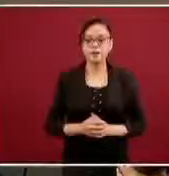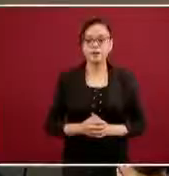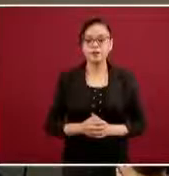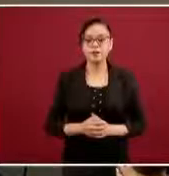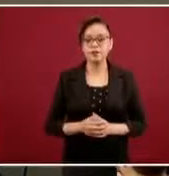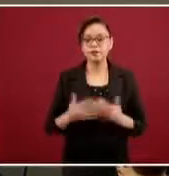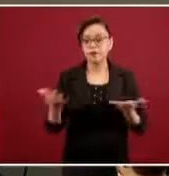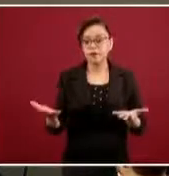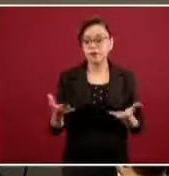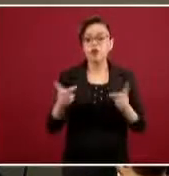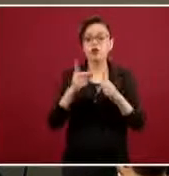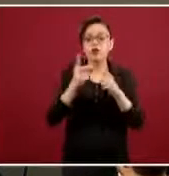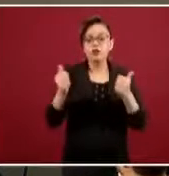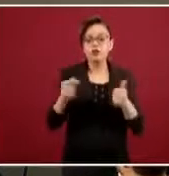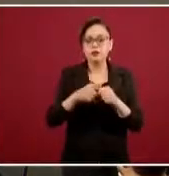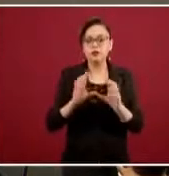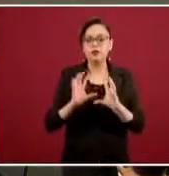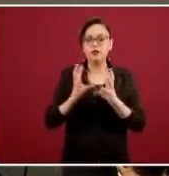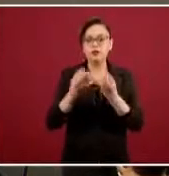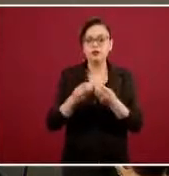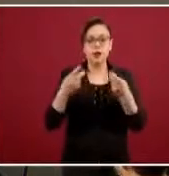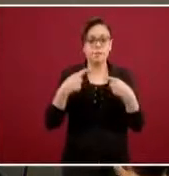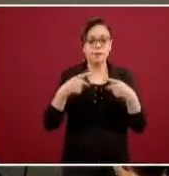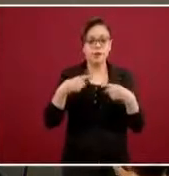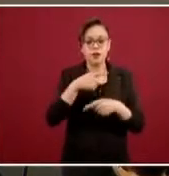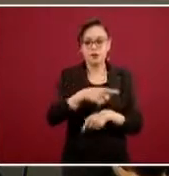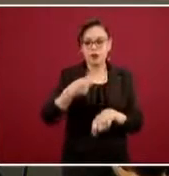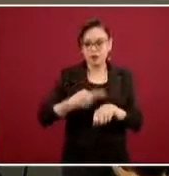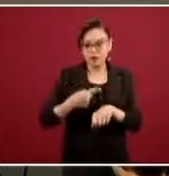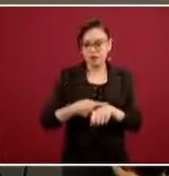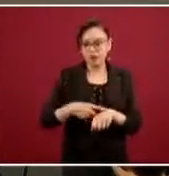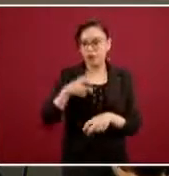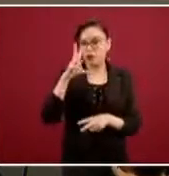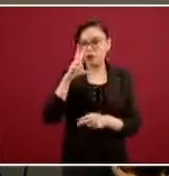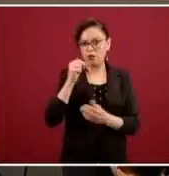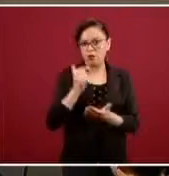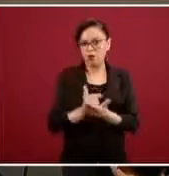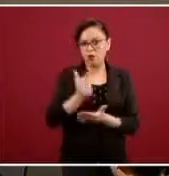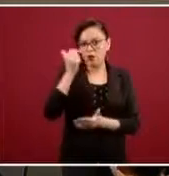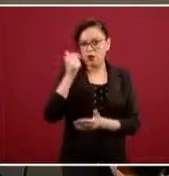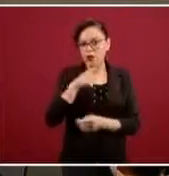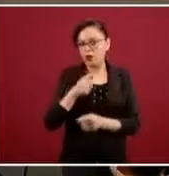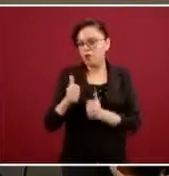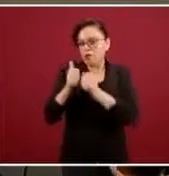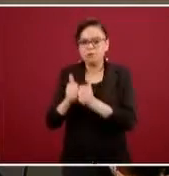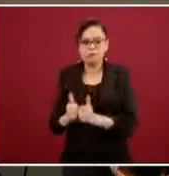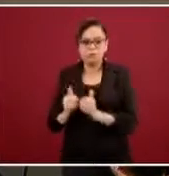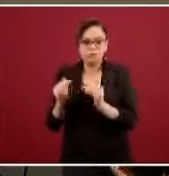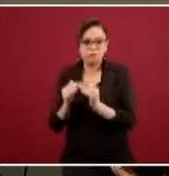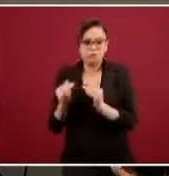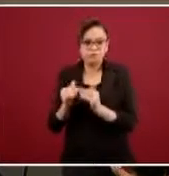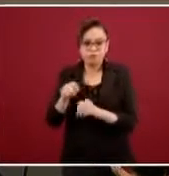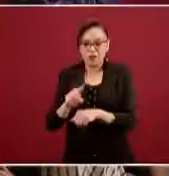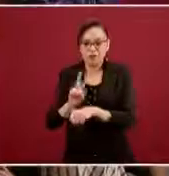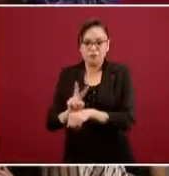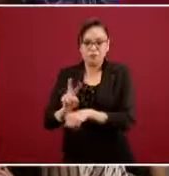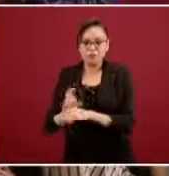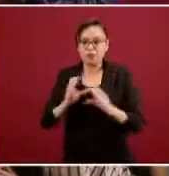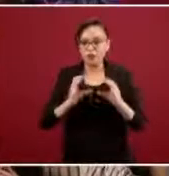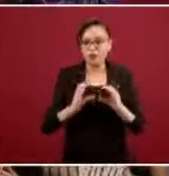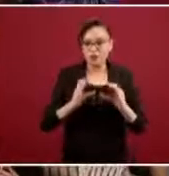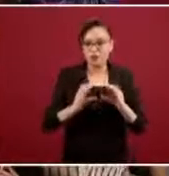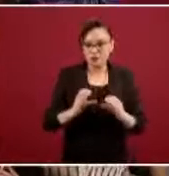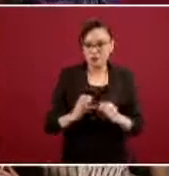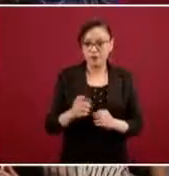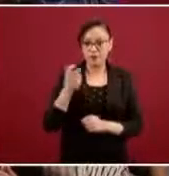clínicos no graves, los casos ambulatorios. Quien esté interesado en las matemáticas